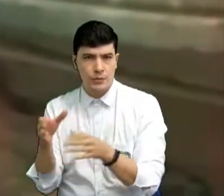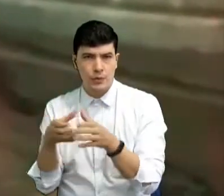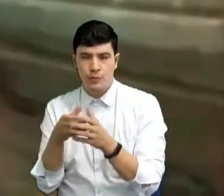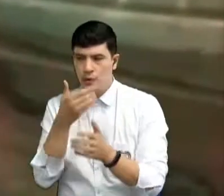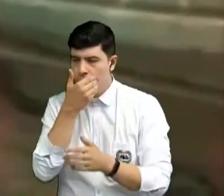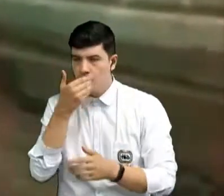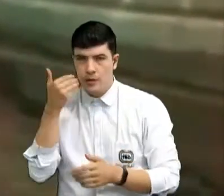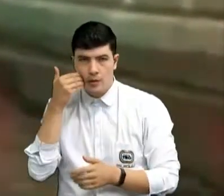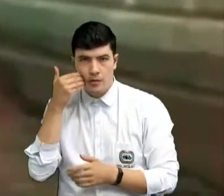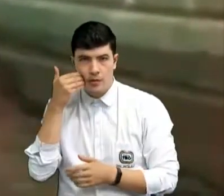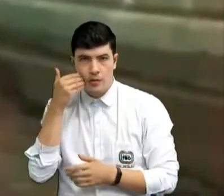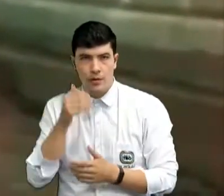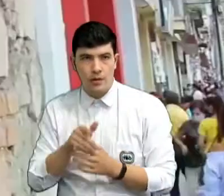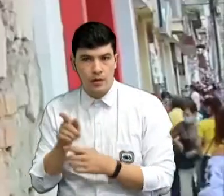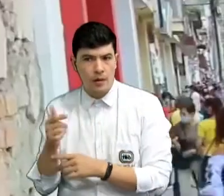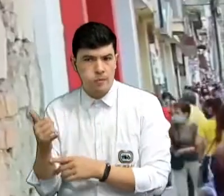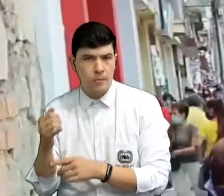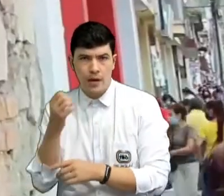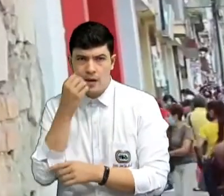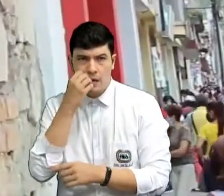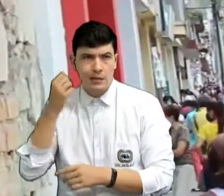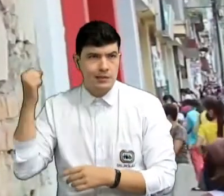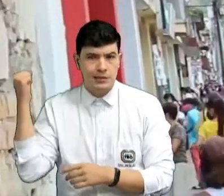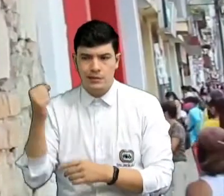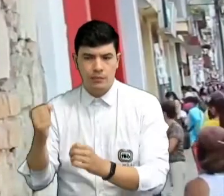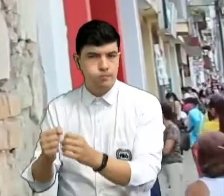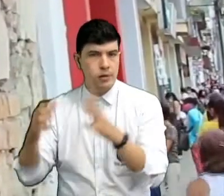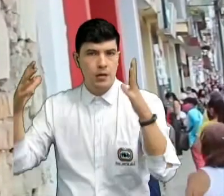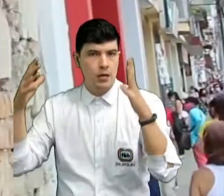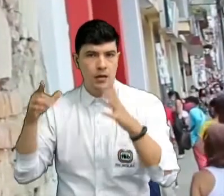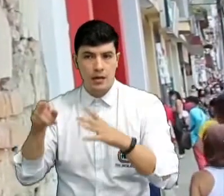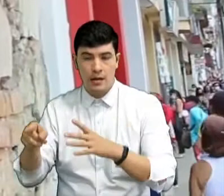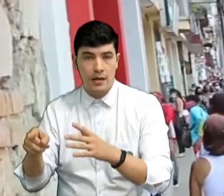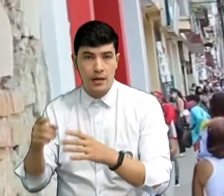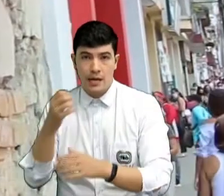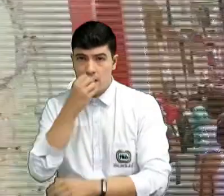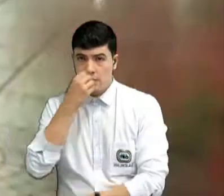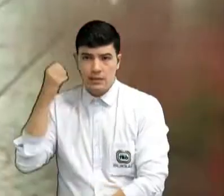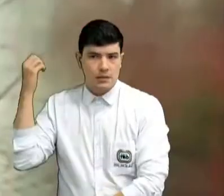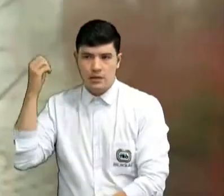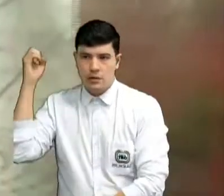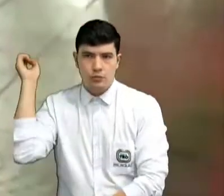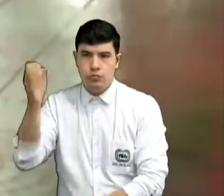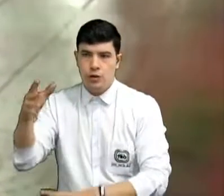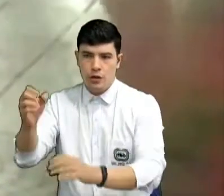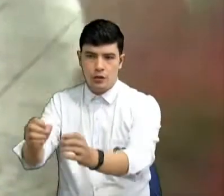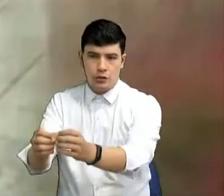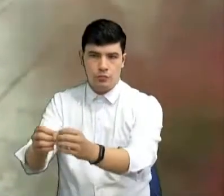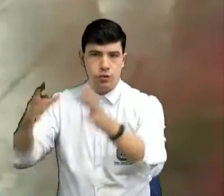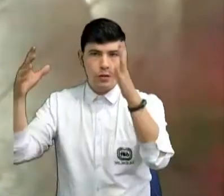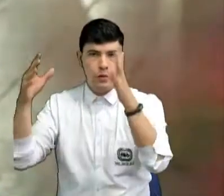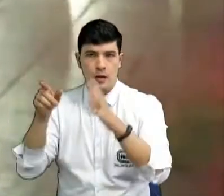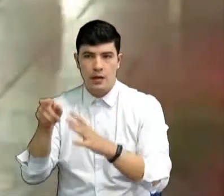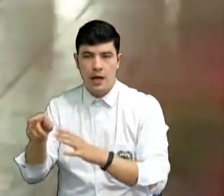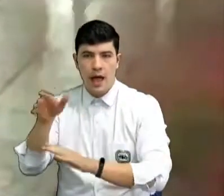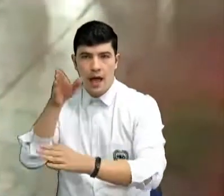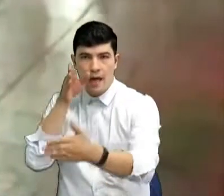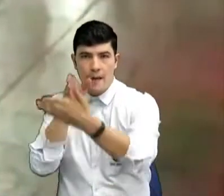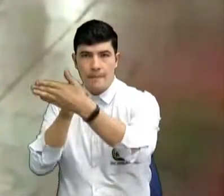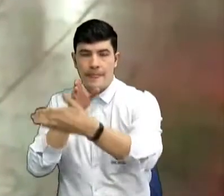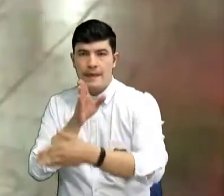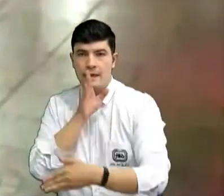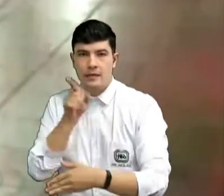las investigaciones, el artefacto explosivo que fue detonado corresponde a una granada de fragmentación, la cual fue detonada en contra de la oficina